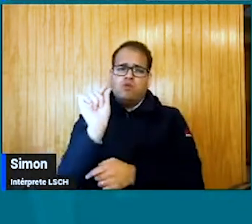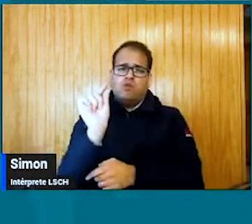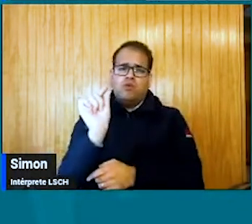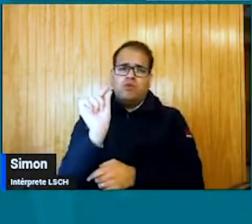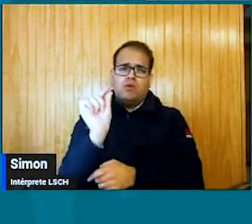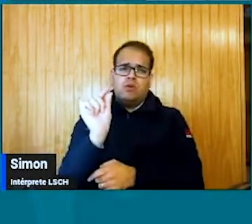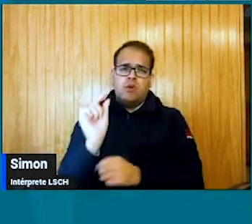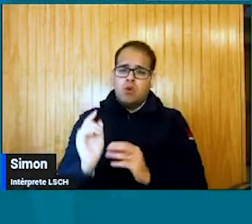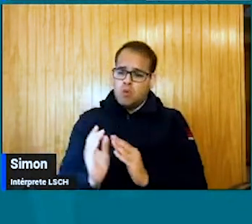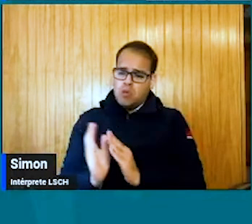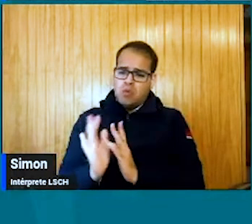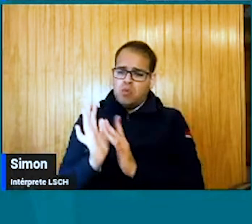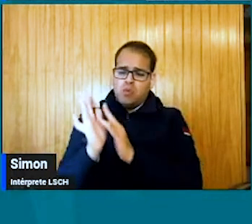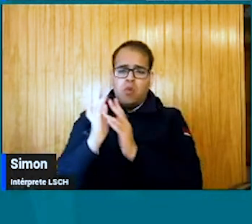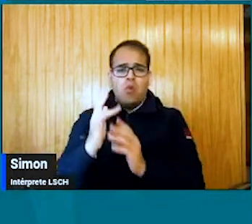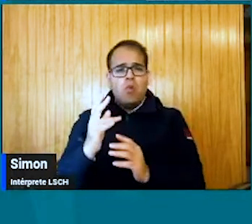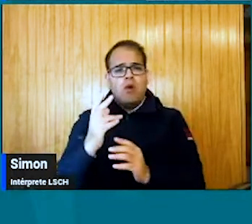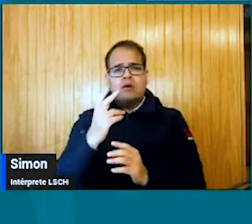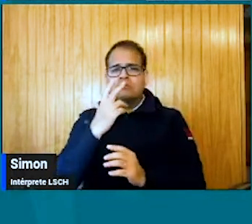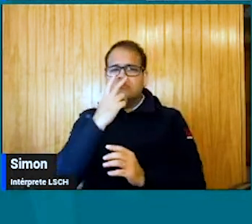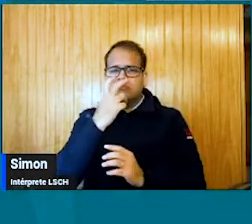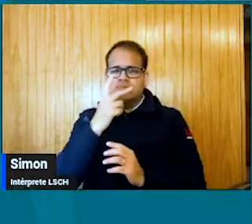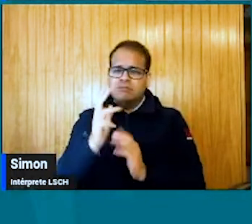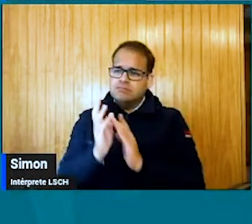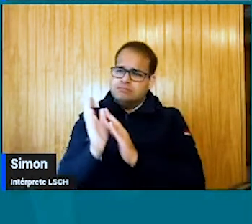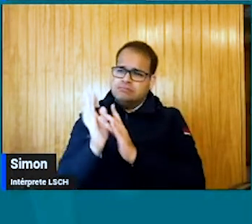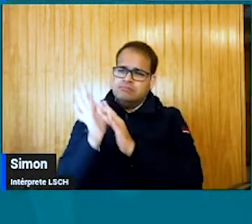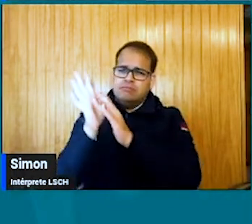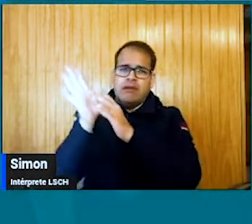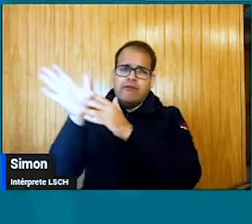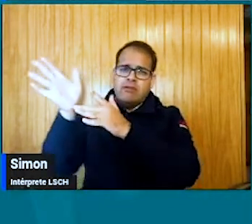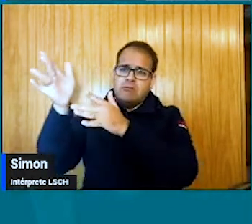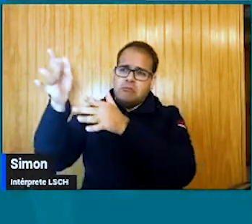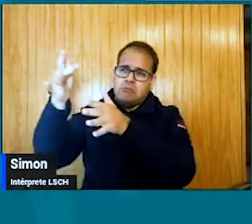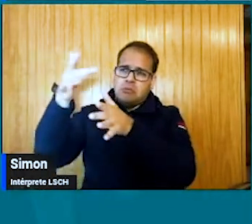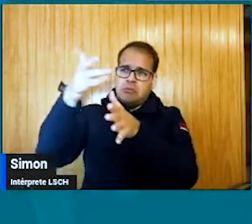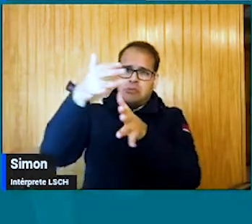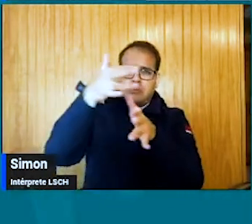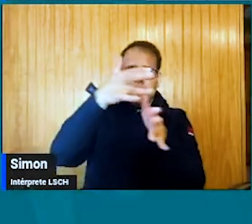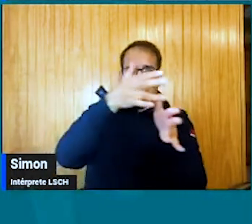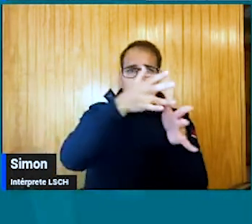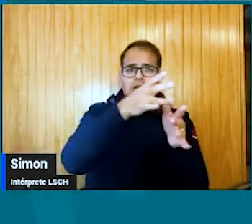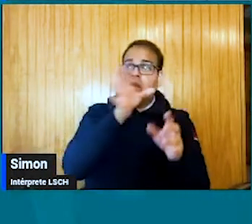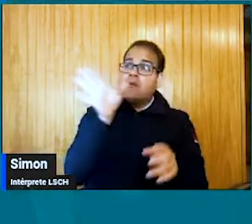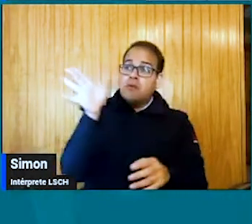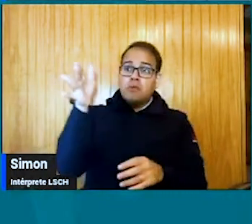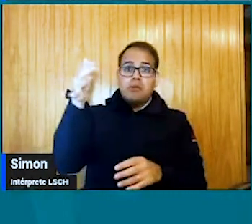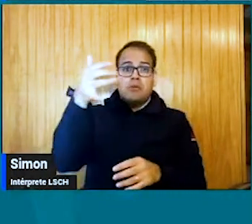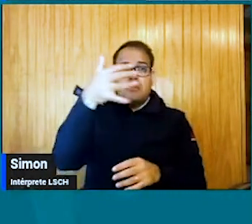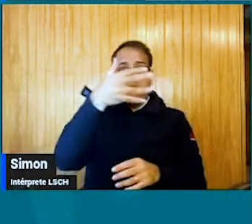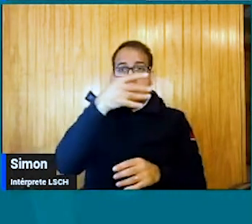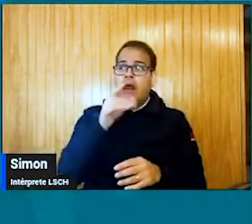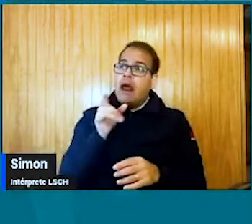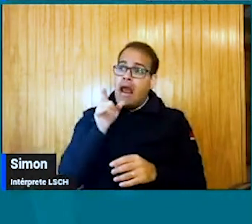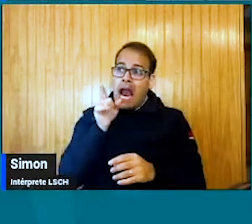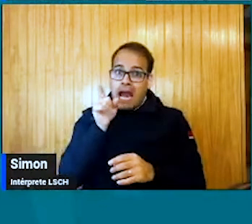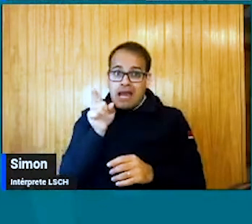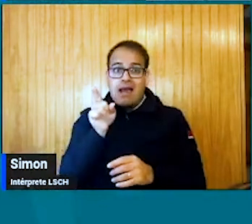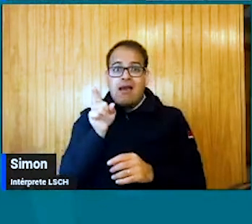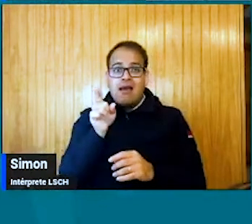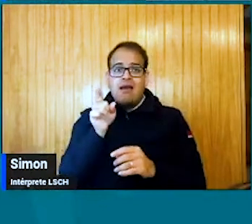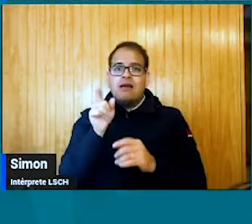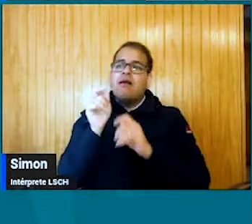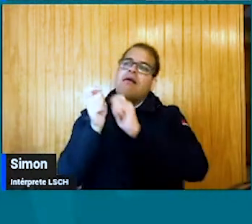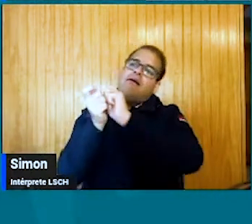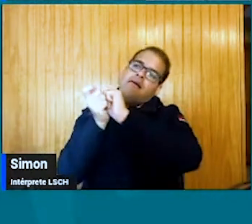el humo va a salir y de repente va a doblar. En donde dobla está la capa de inversión térmica. Yo creo que todos hemos estado